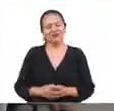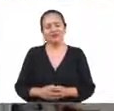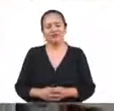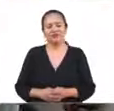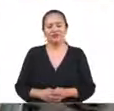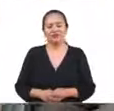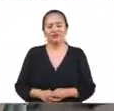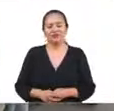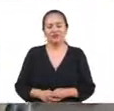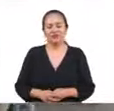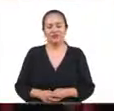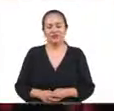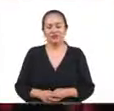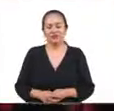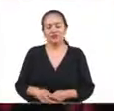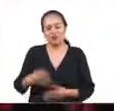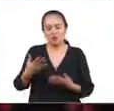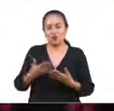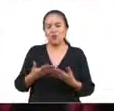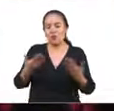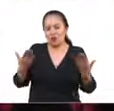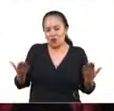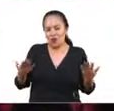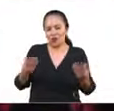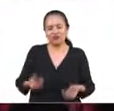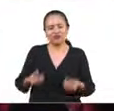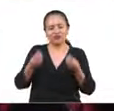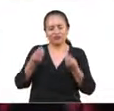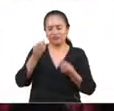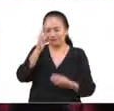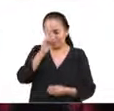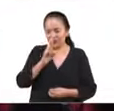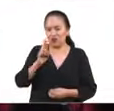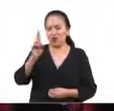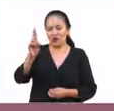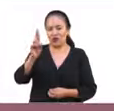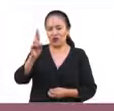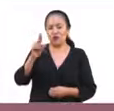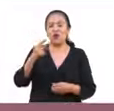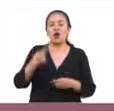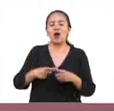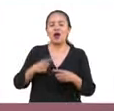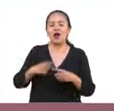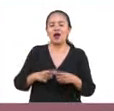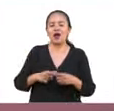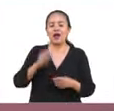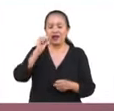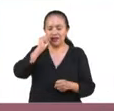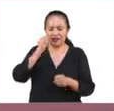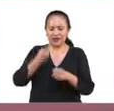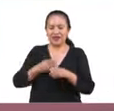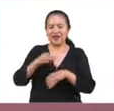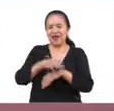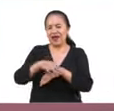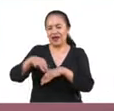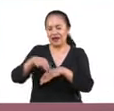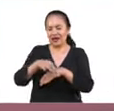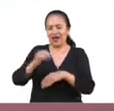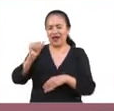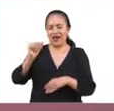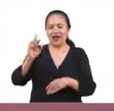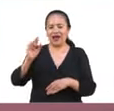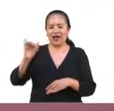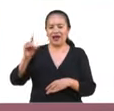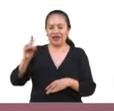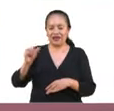Por lo que respetuosamente le pido a nuestra secretaria arquitecta Ariadna Montiel que le haga llegar